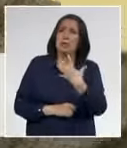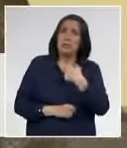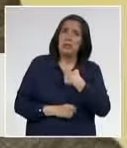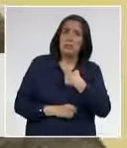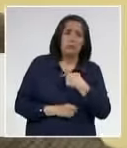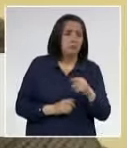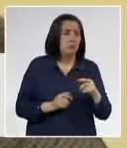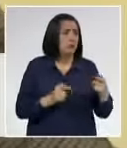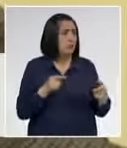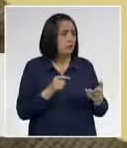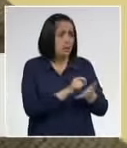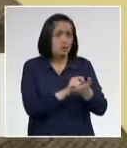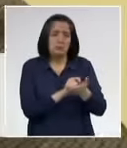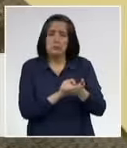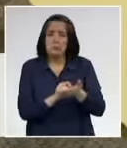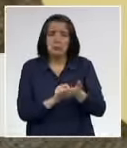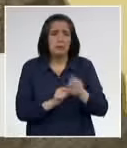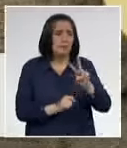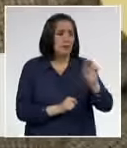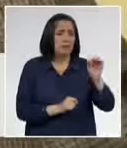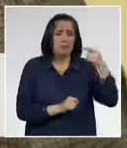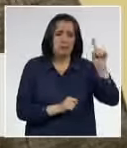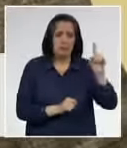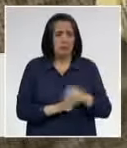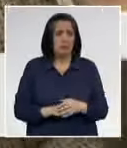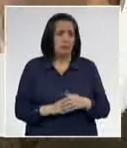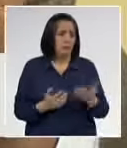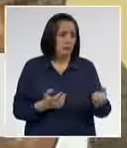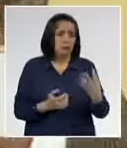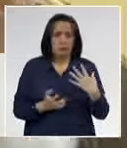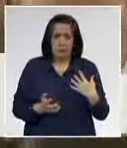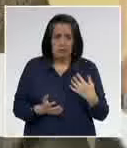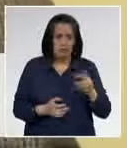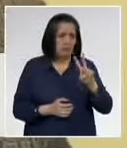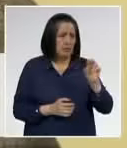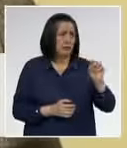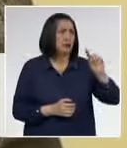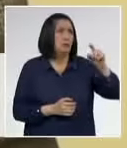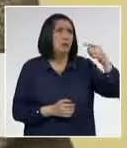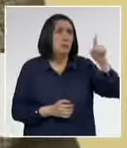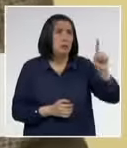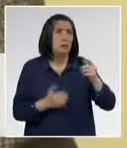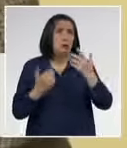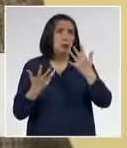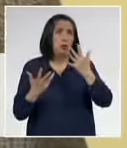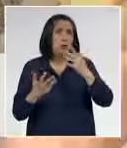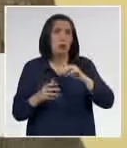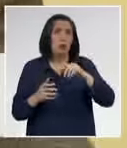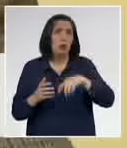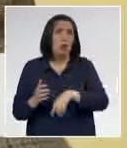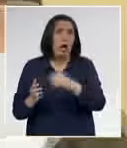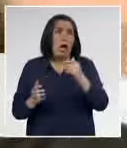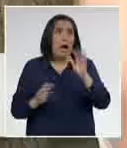una anotación de 20 millones. Y entonces dicen, 20 millones menos los 8 que le dieron al viceministro, los otros